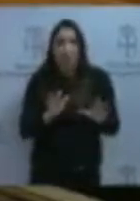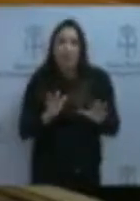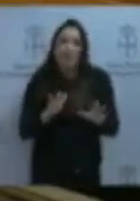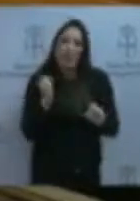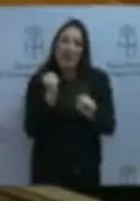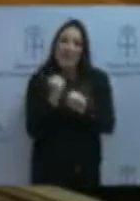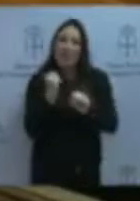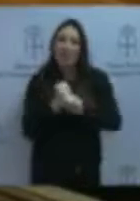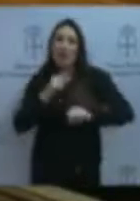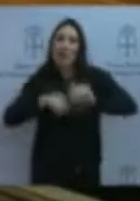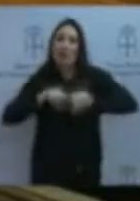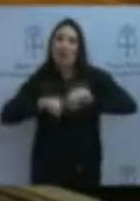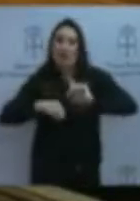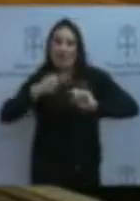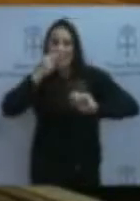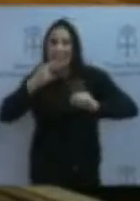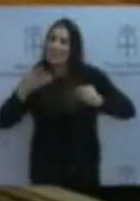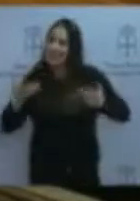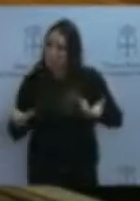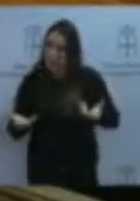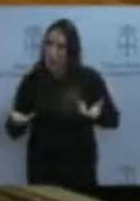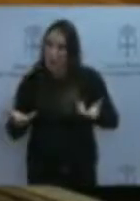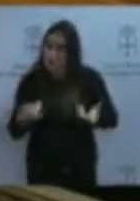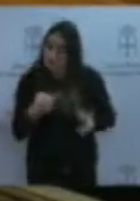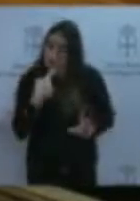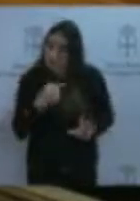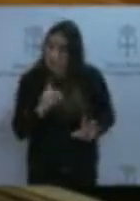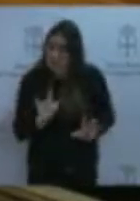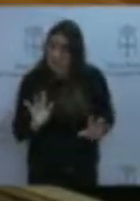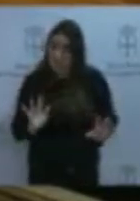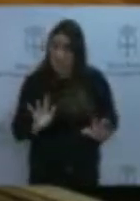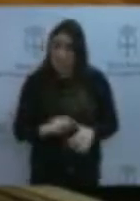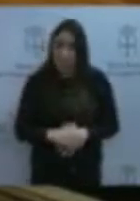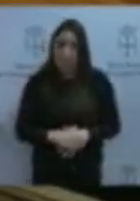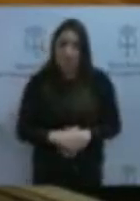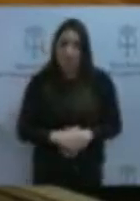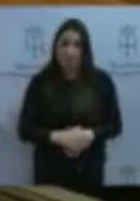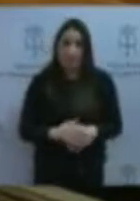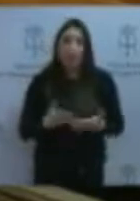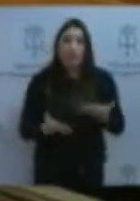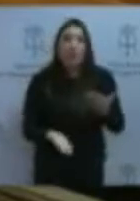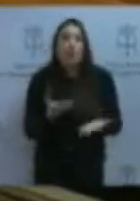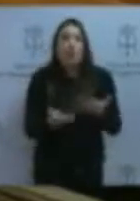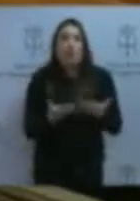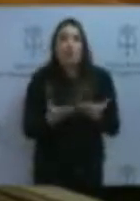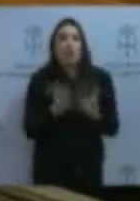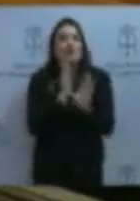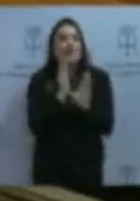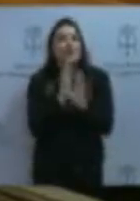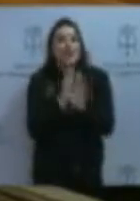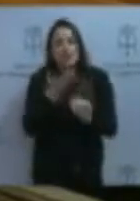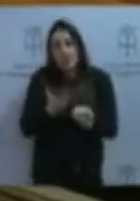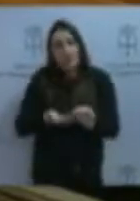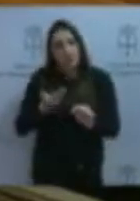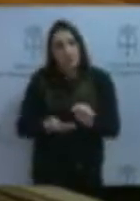empleo y que había redes clientelares, eso sí se puede decir. Lo dicho, la baremación continua y es muy importante, están